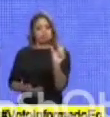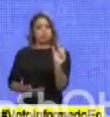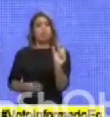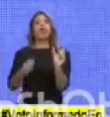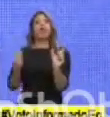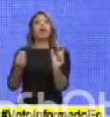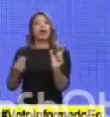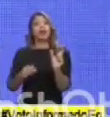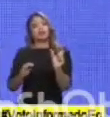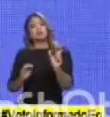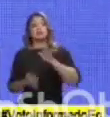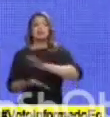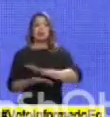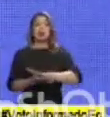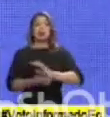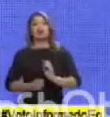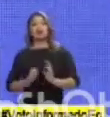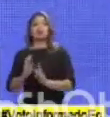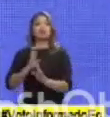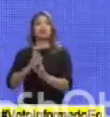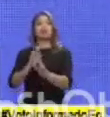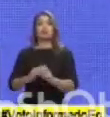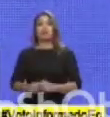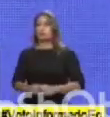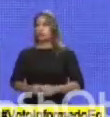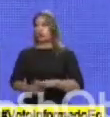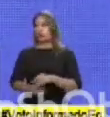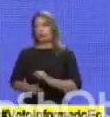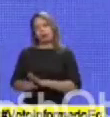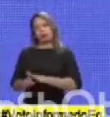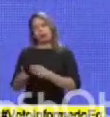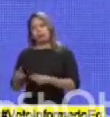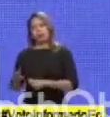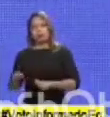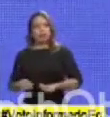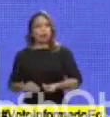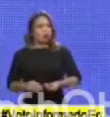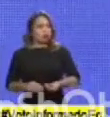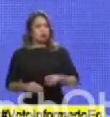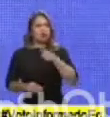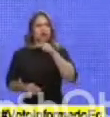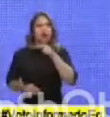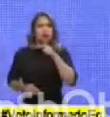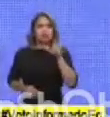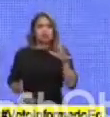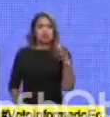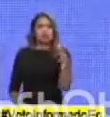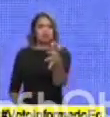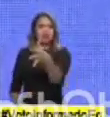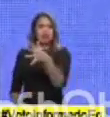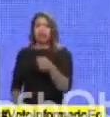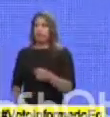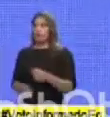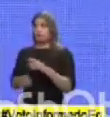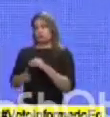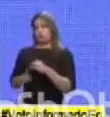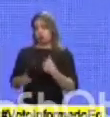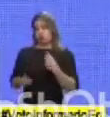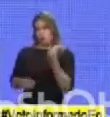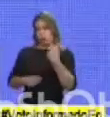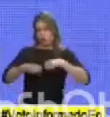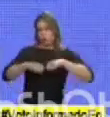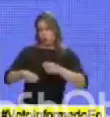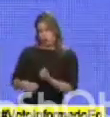tranquilamente nadie les pedía una coima nadie les pedía un pago ustedes podían hacer sus trámites